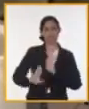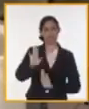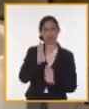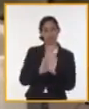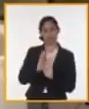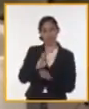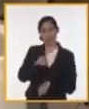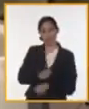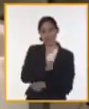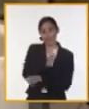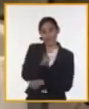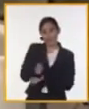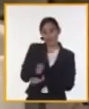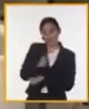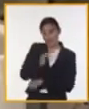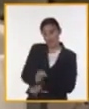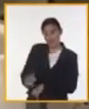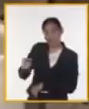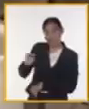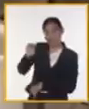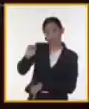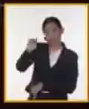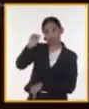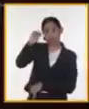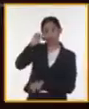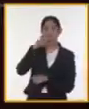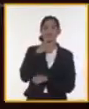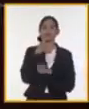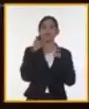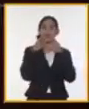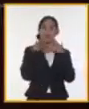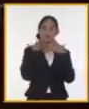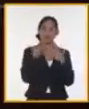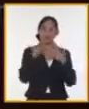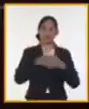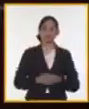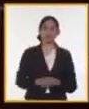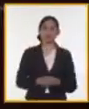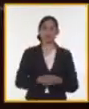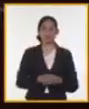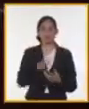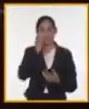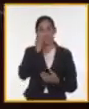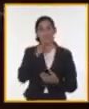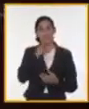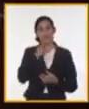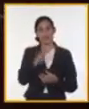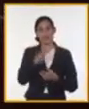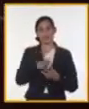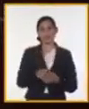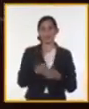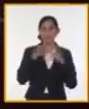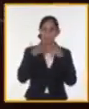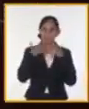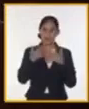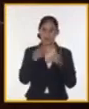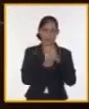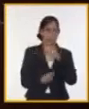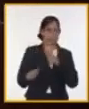más pequeños a nuestros niños, adolescentes y jóvenes. Para nosotros es válido, yo creo que adquiere una